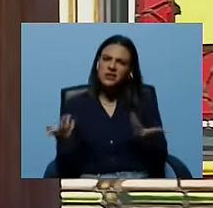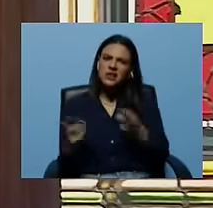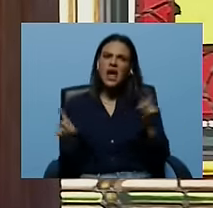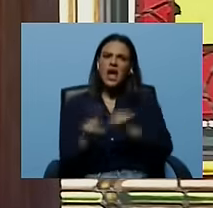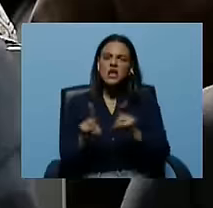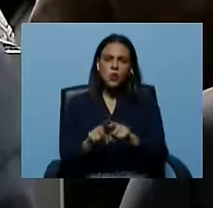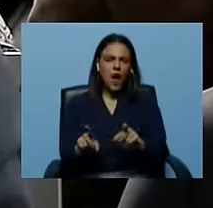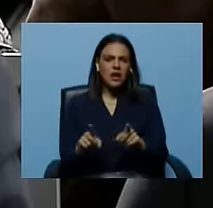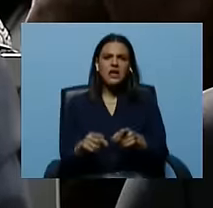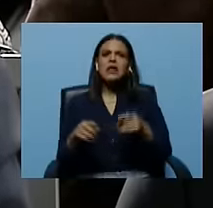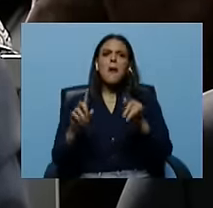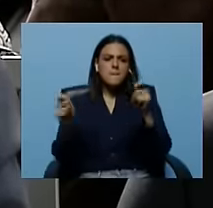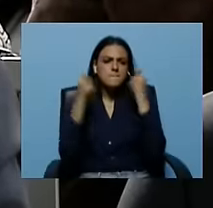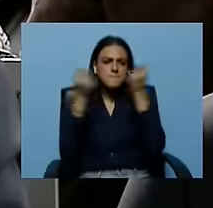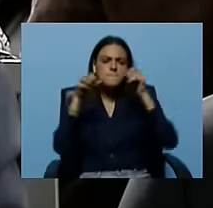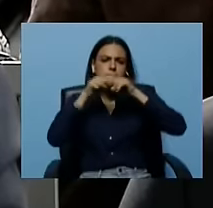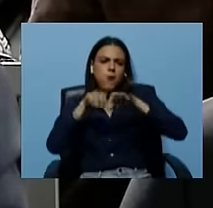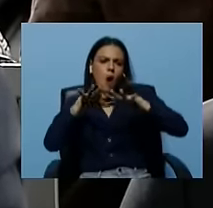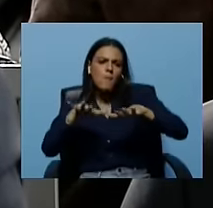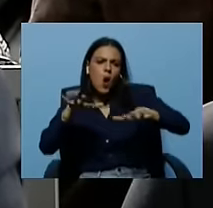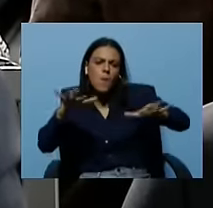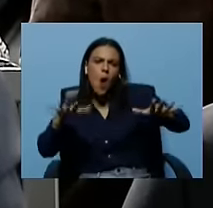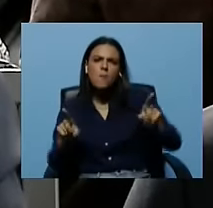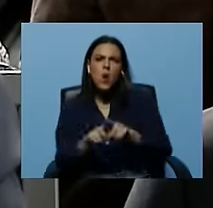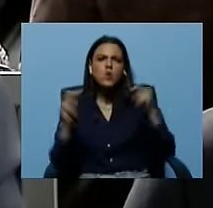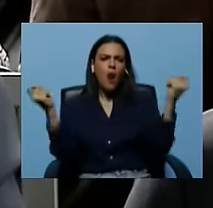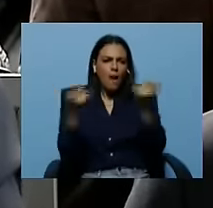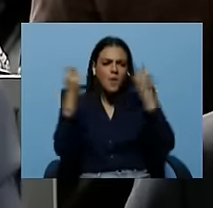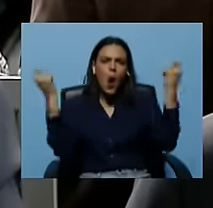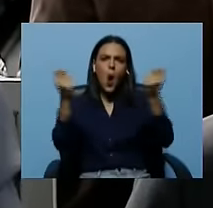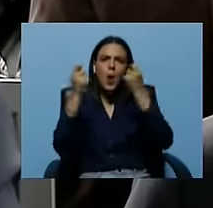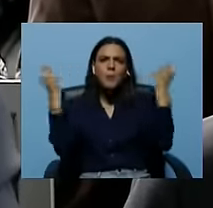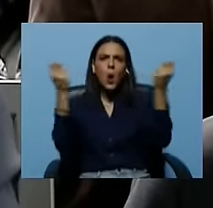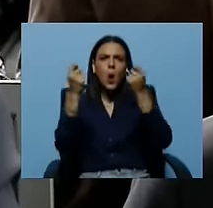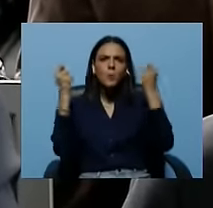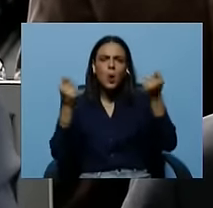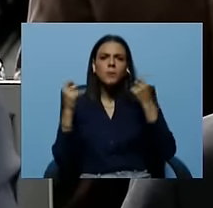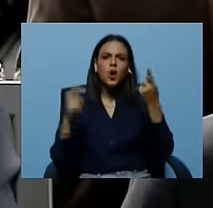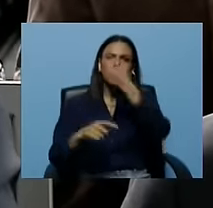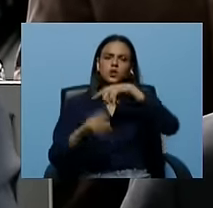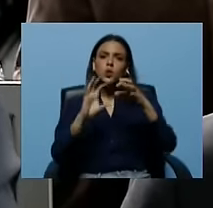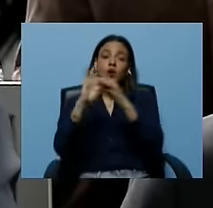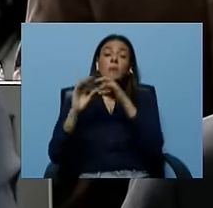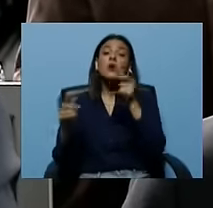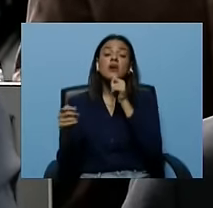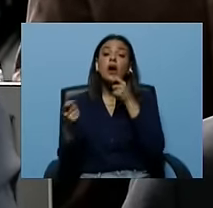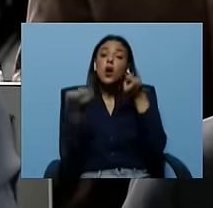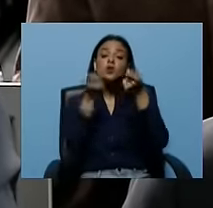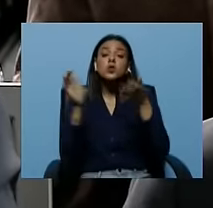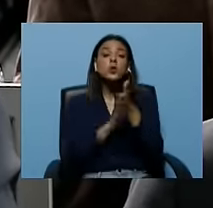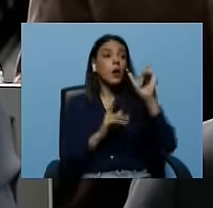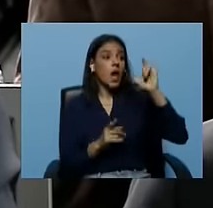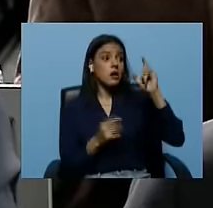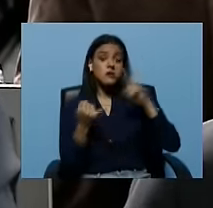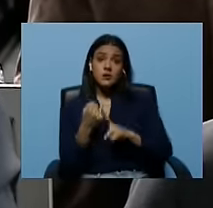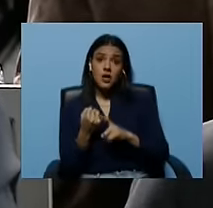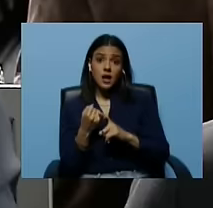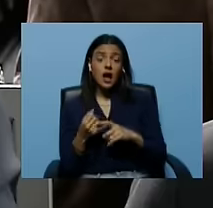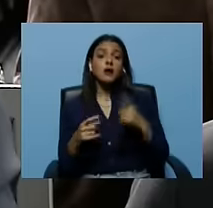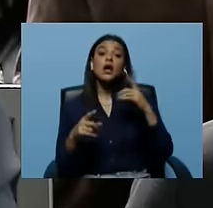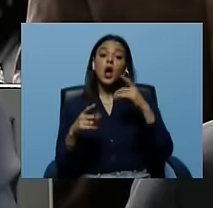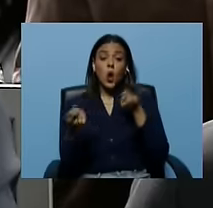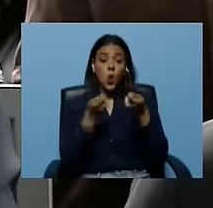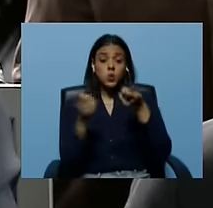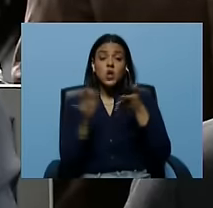saturando a través de las redes sociales que controla unánimemente, porque él controla Instagram, controla X,